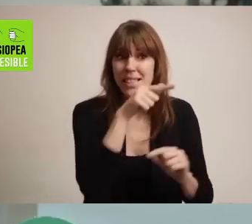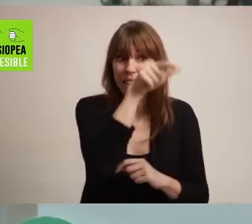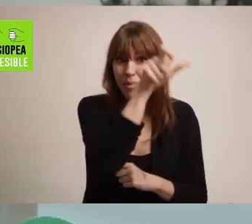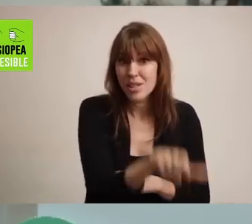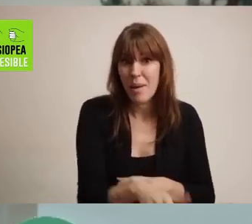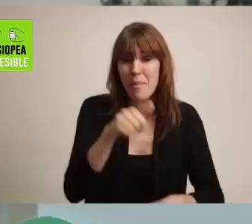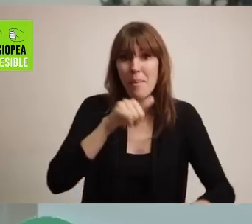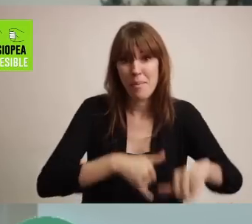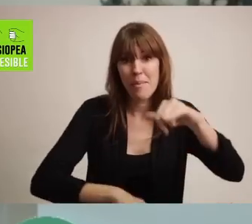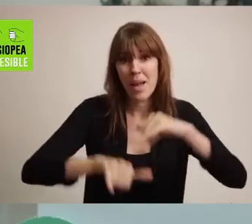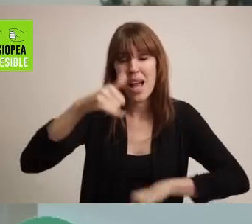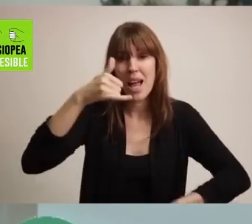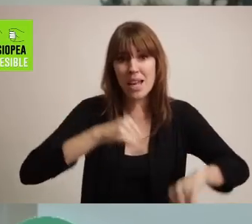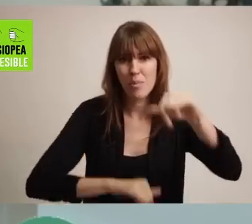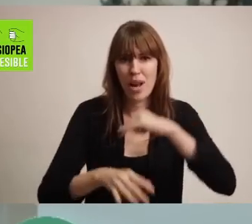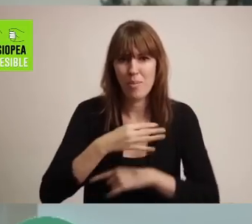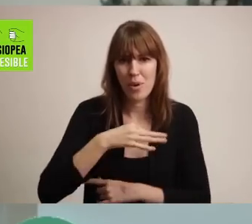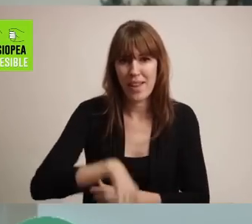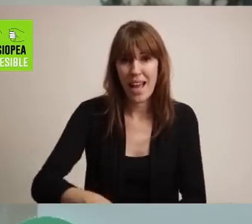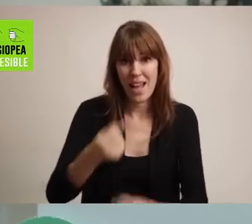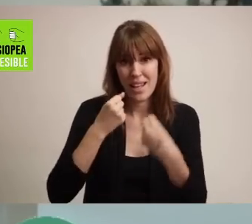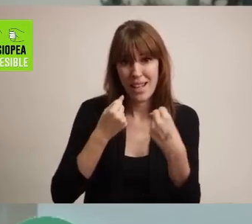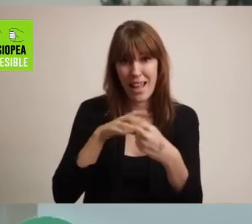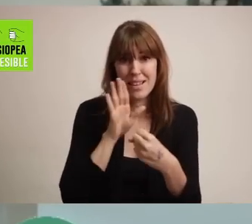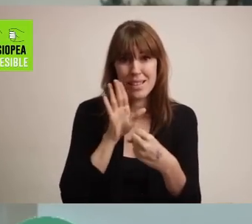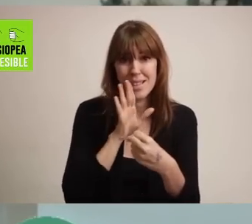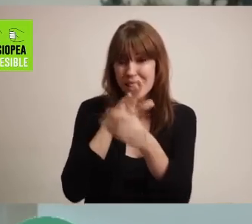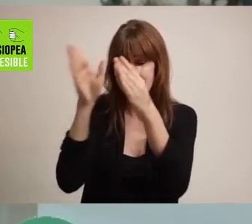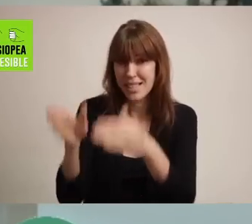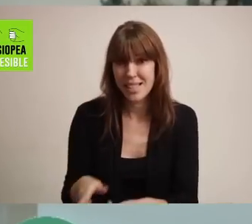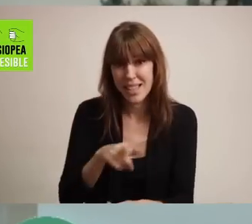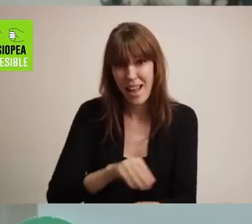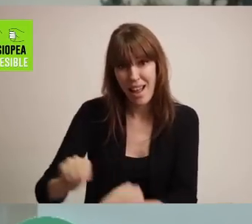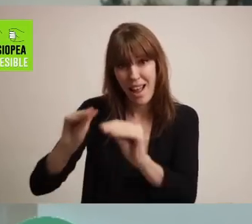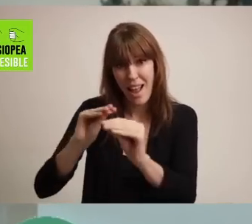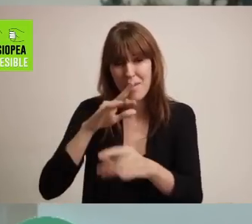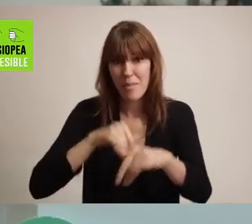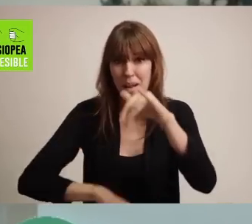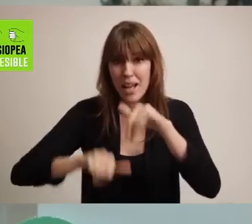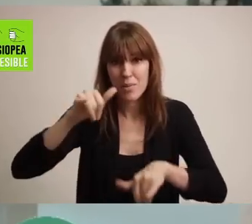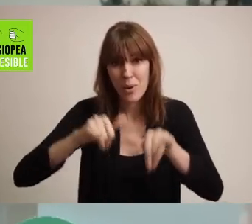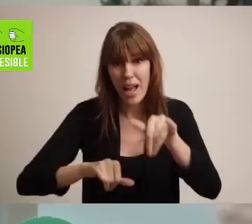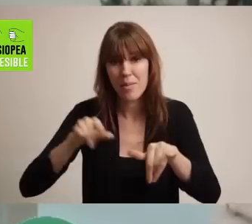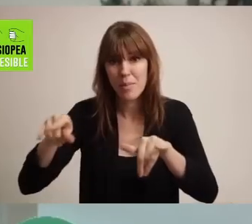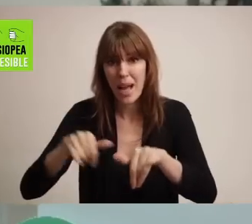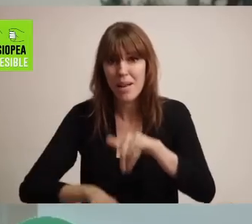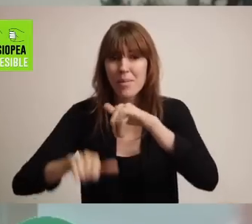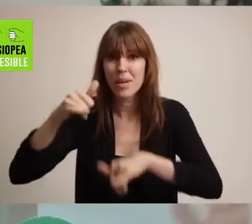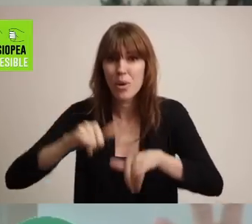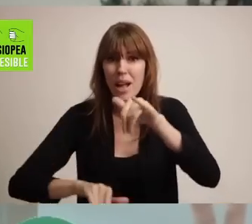manipular eso, es decir, toda esa energía, todo tu ser, y entonces llevarte a un estado de